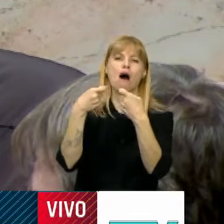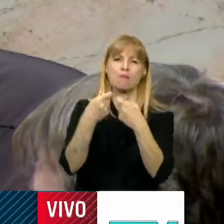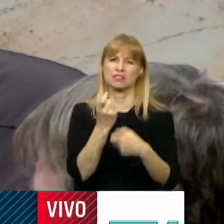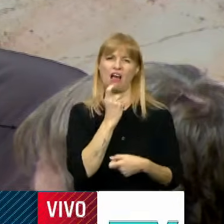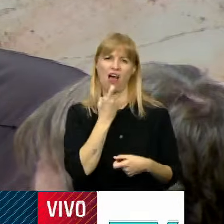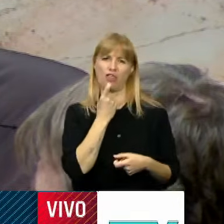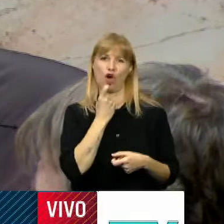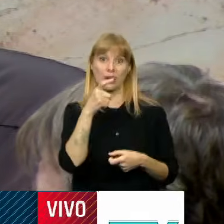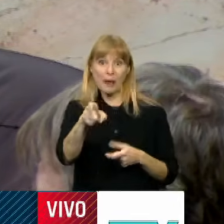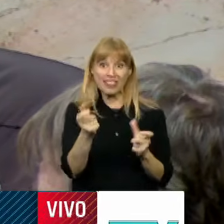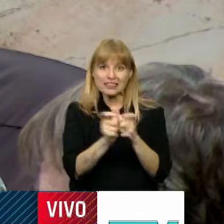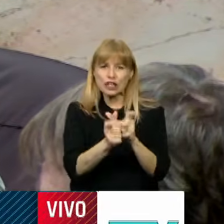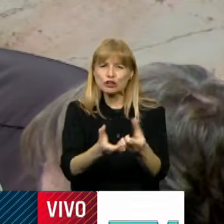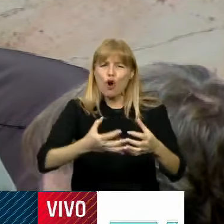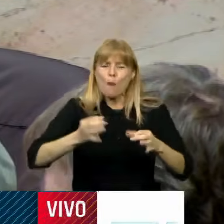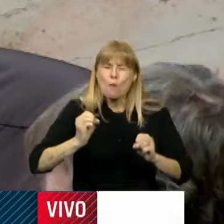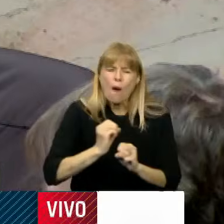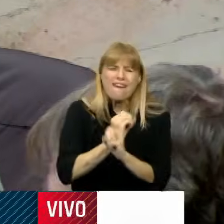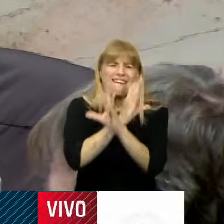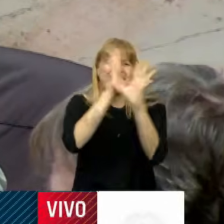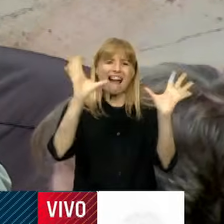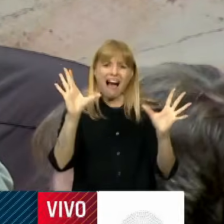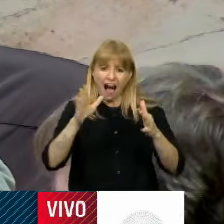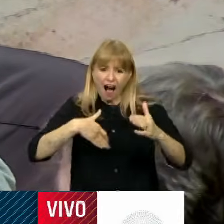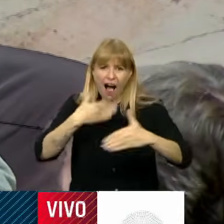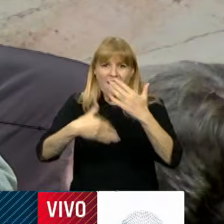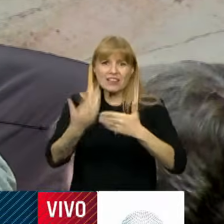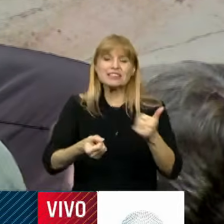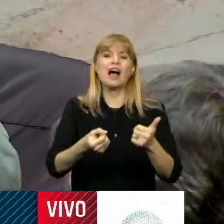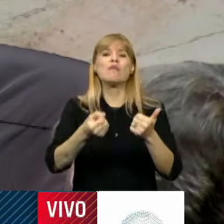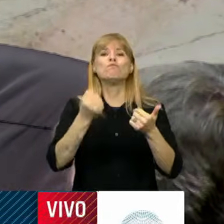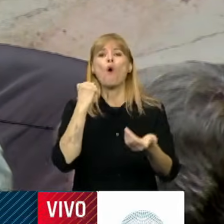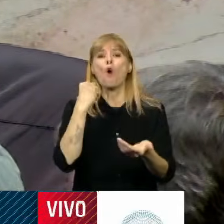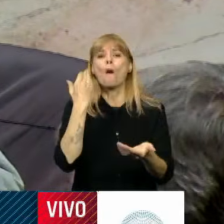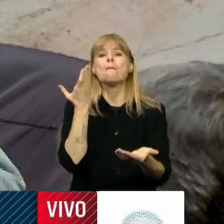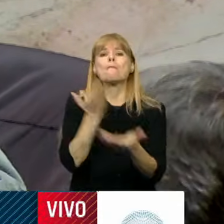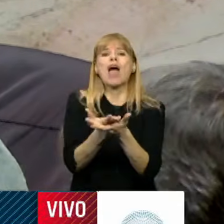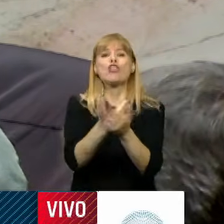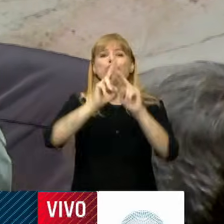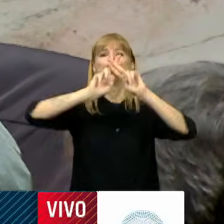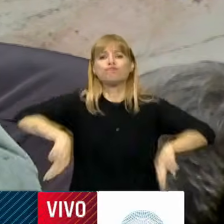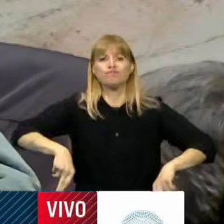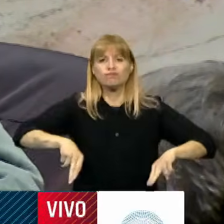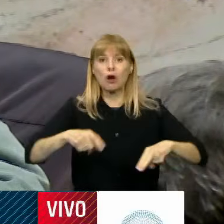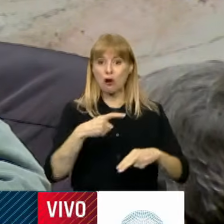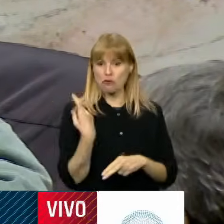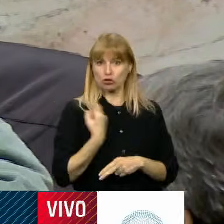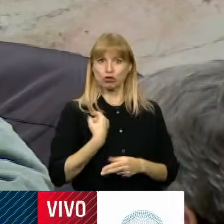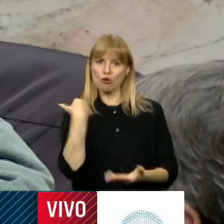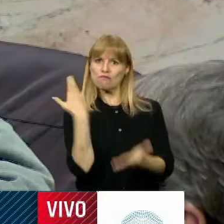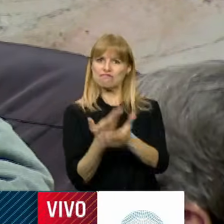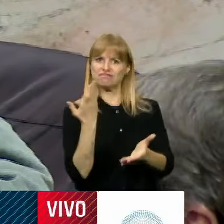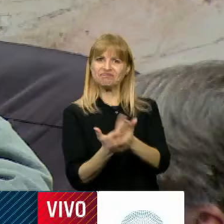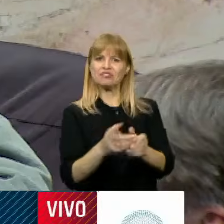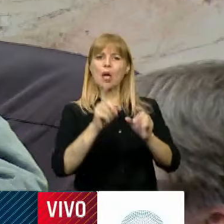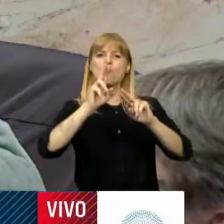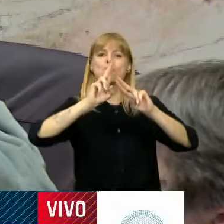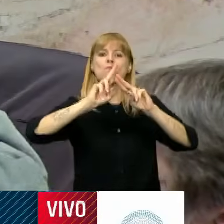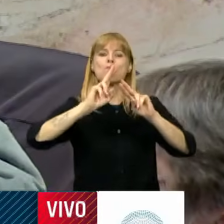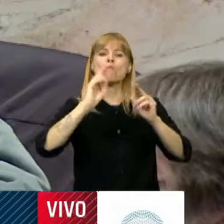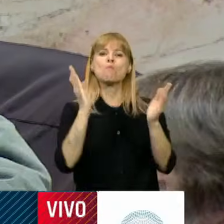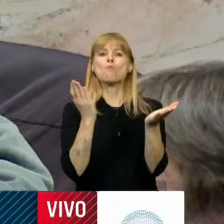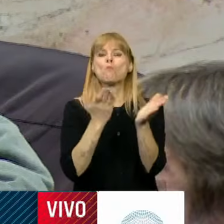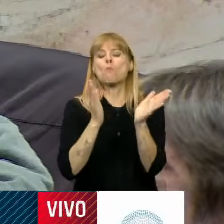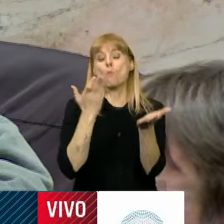tenía el objetivo muy claro de avanzar en una moción de censura. Nosotros fuimos de los primeros en presentar la moción de censura,